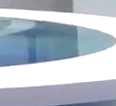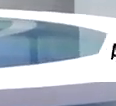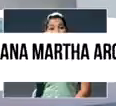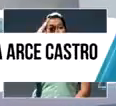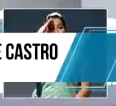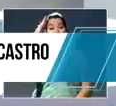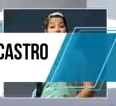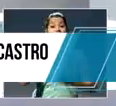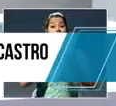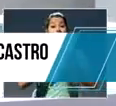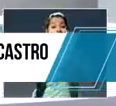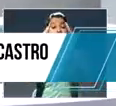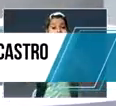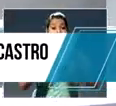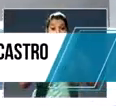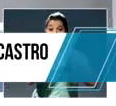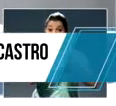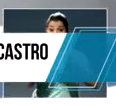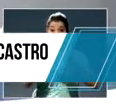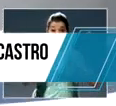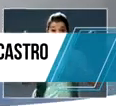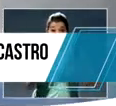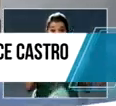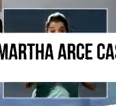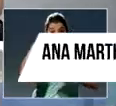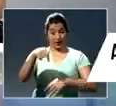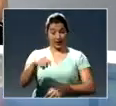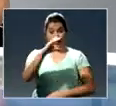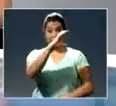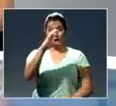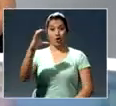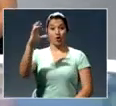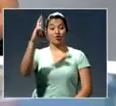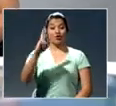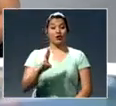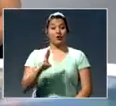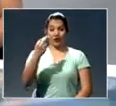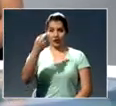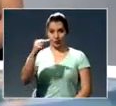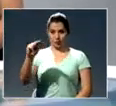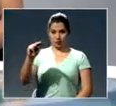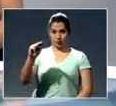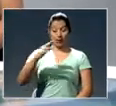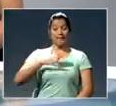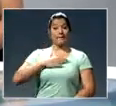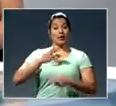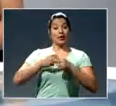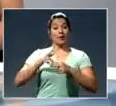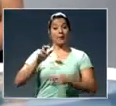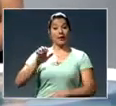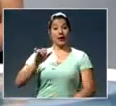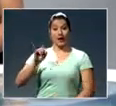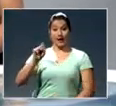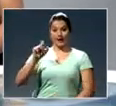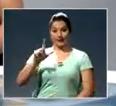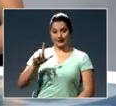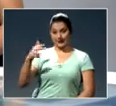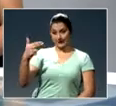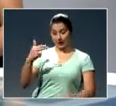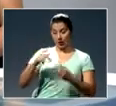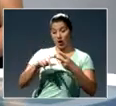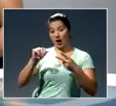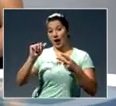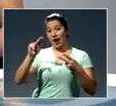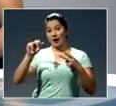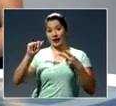Hola, ¿qué tal? Muy buenas noches, bienvenidos y bienvenidas a la edición estelar de Costa Rica Noticias. Eise Chacón Cordero y Ana Marta Arce Castro